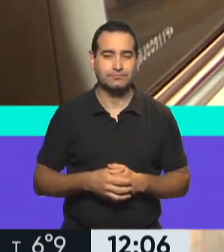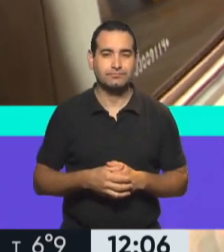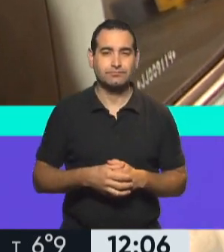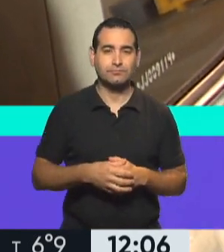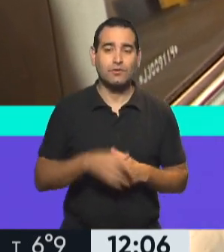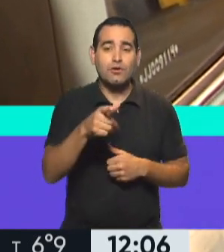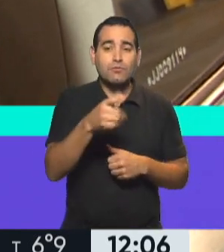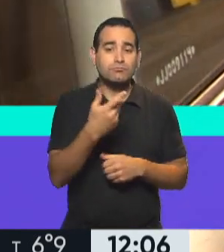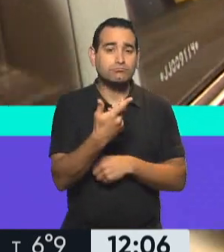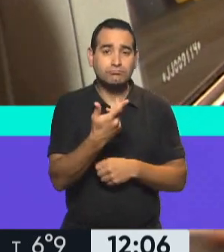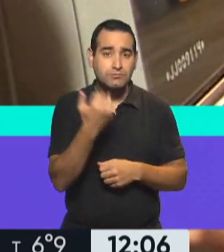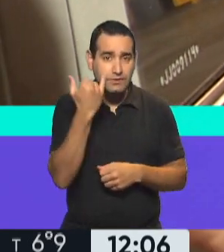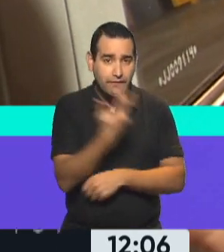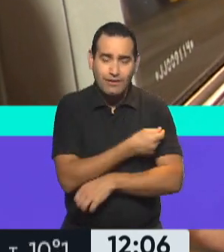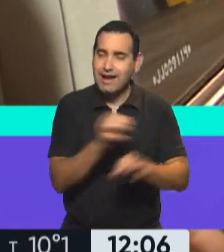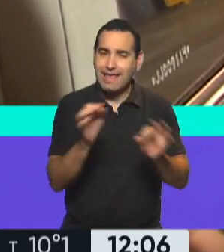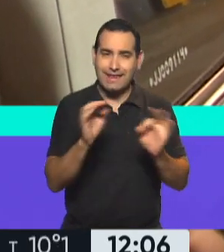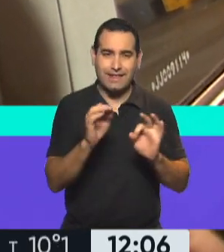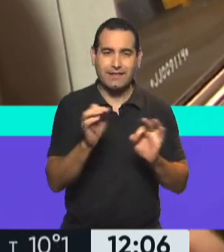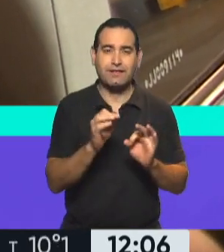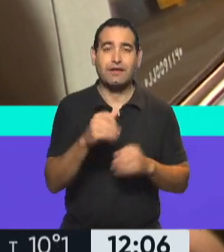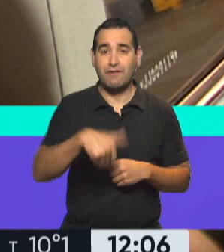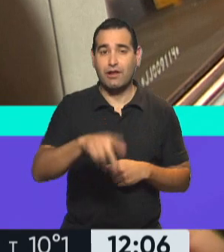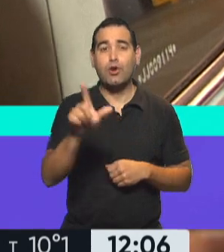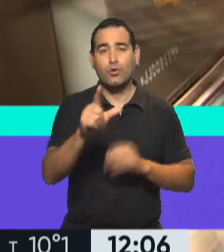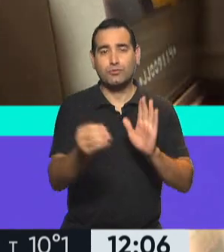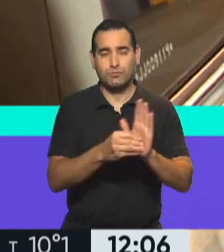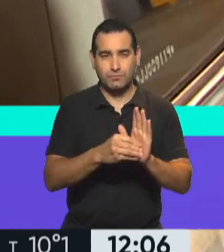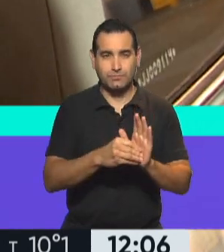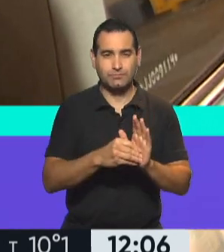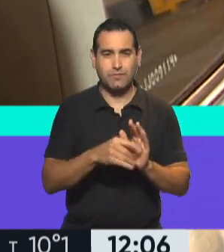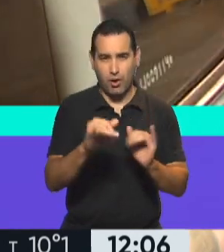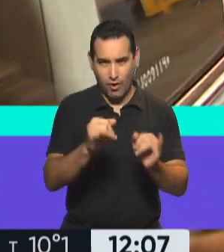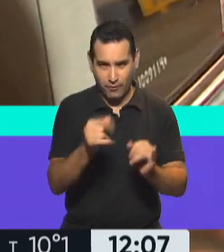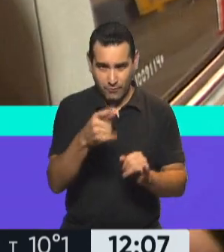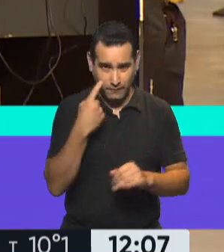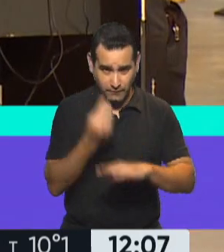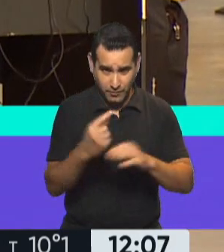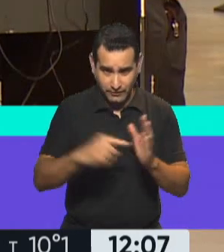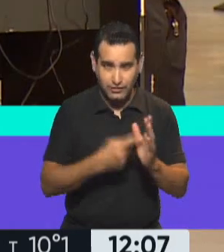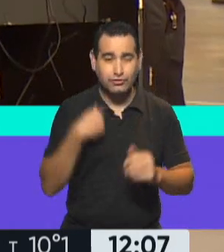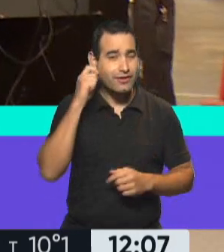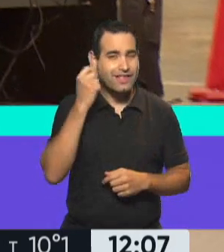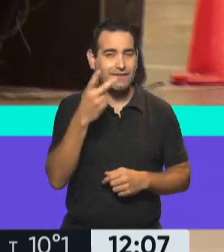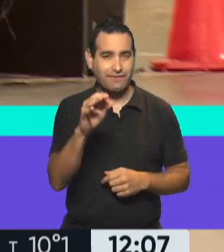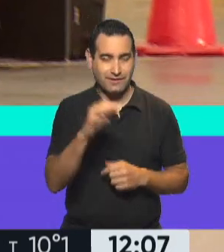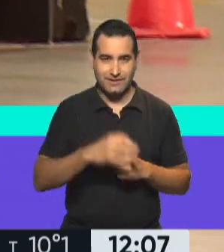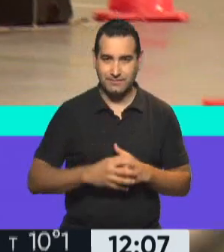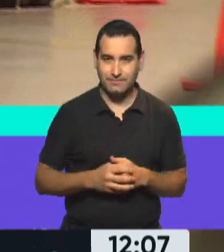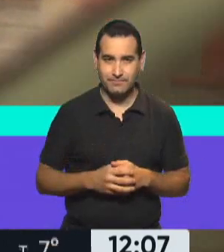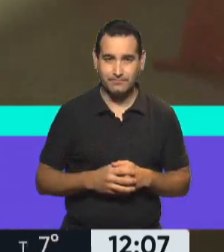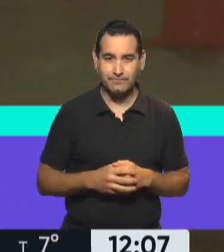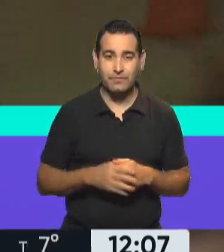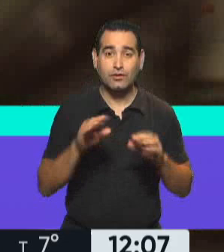¿te vacunaste una dosis primera? No. Ahora me iba a anotar el lunes. Ajá. Porque en joven, ¿sos de la ciudad? Sí, tengo 20. En total,